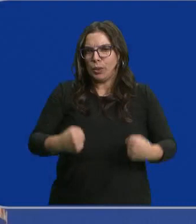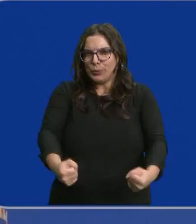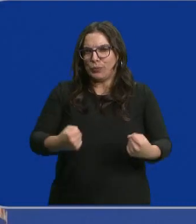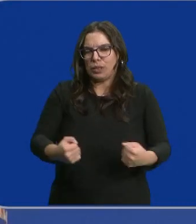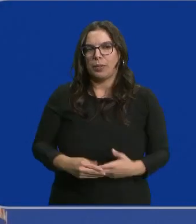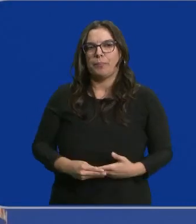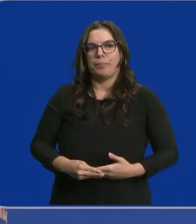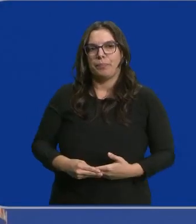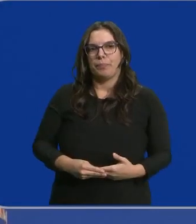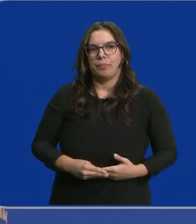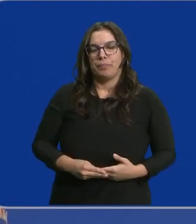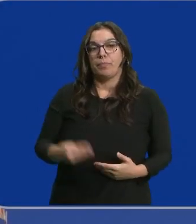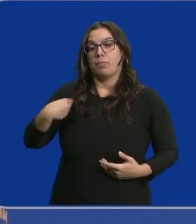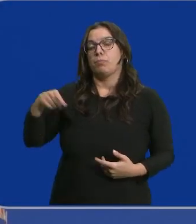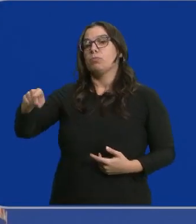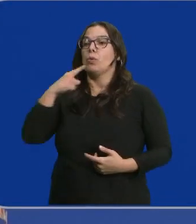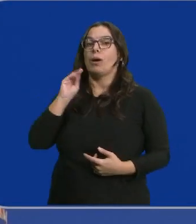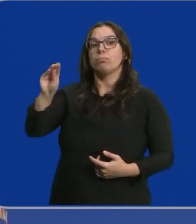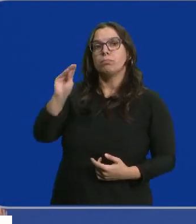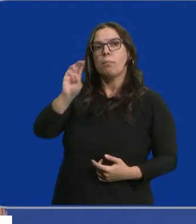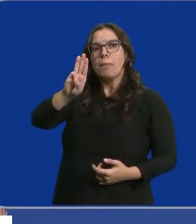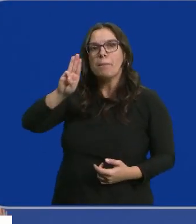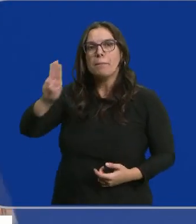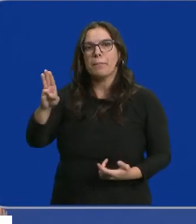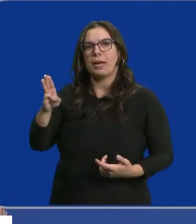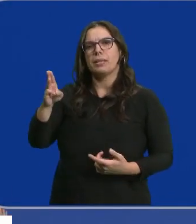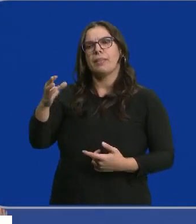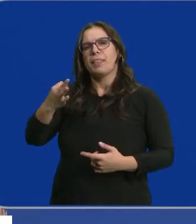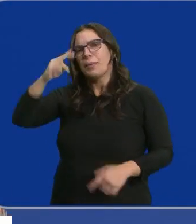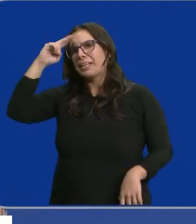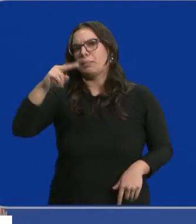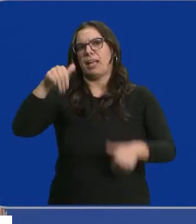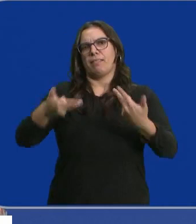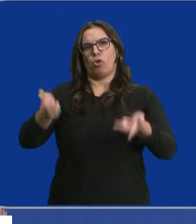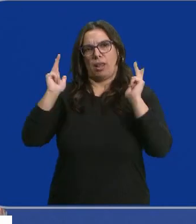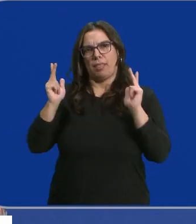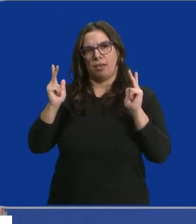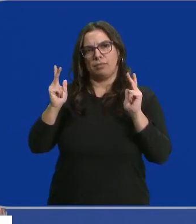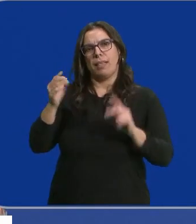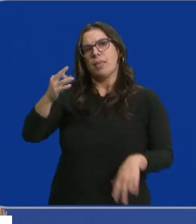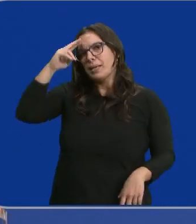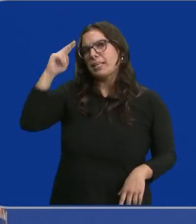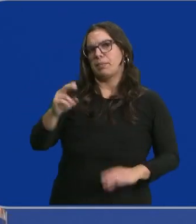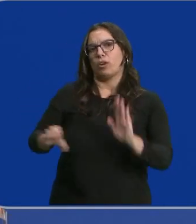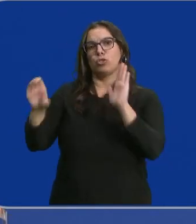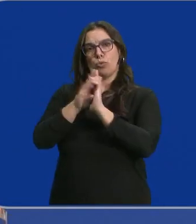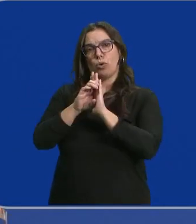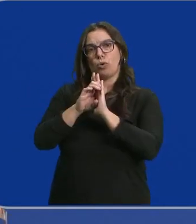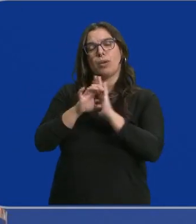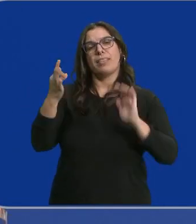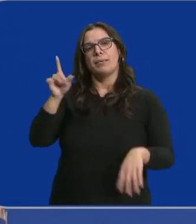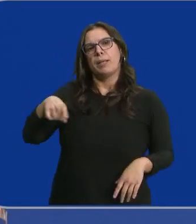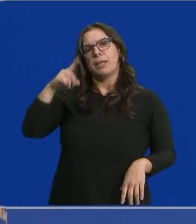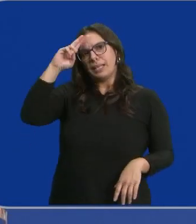fuerte. O chamado ao Partido Popular a respetar a democracia, a respetar a Constitución e